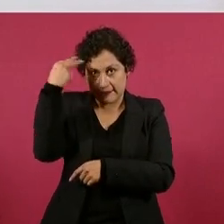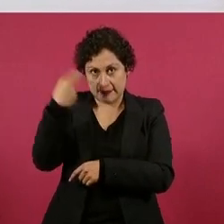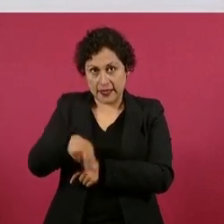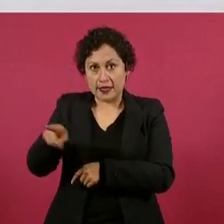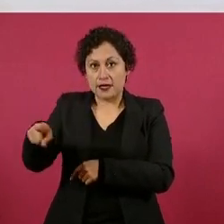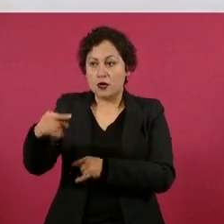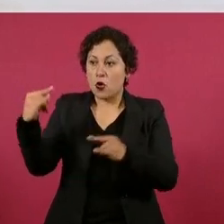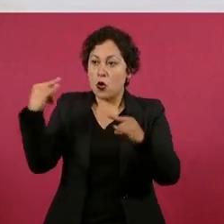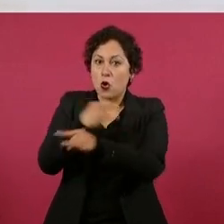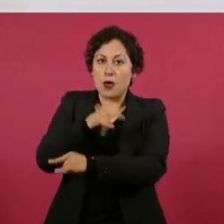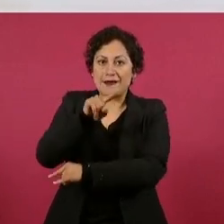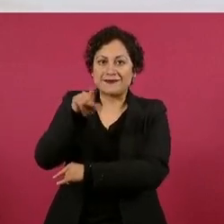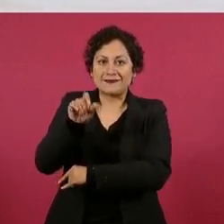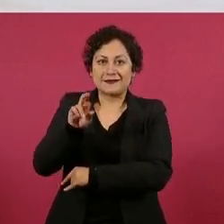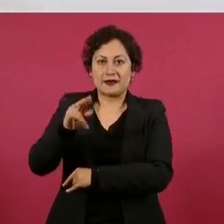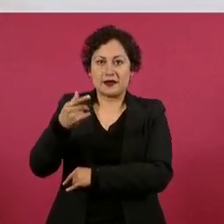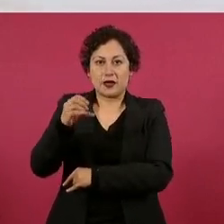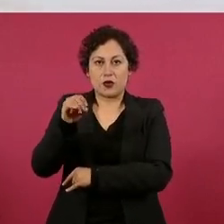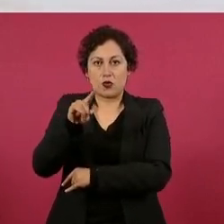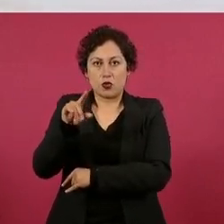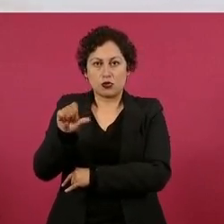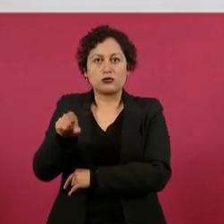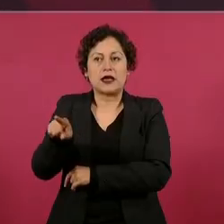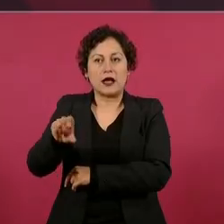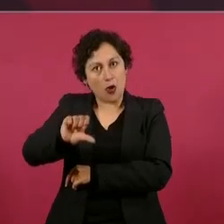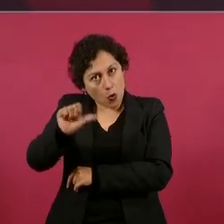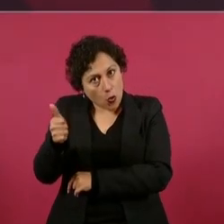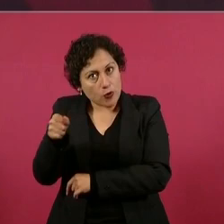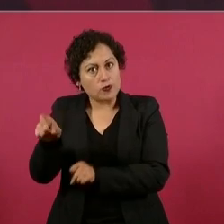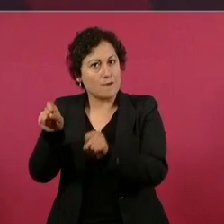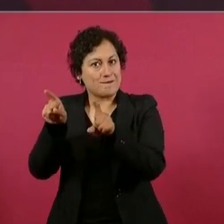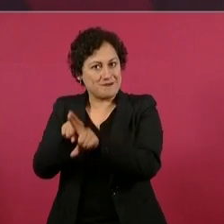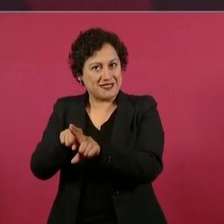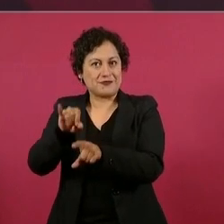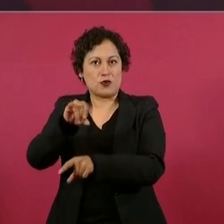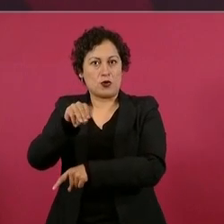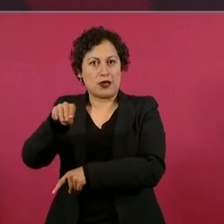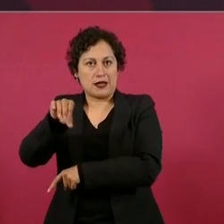otro del IMSS ordinario,